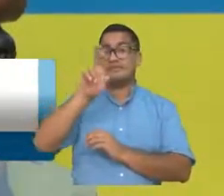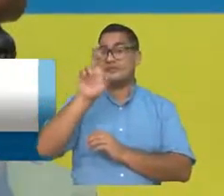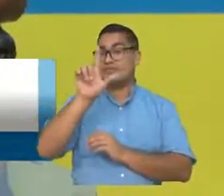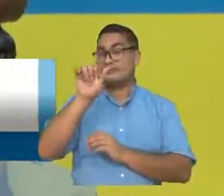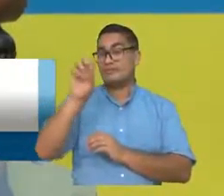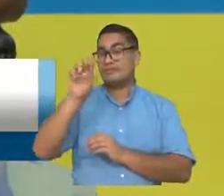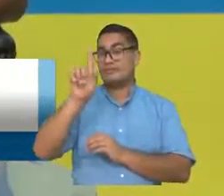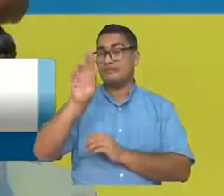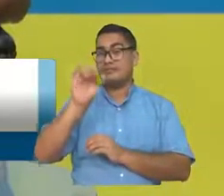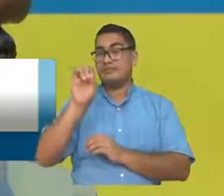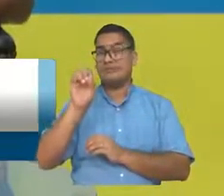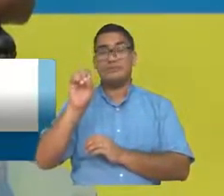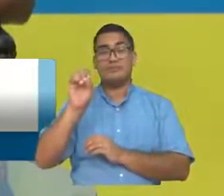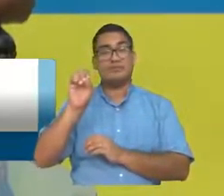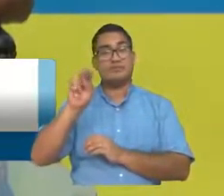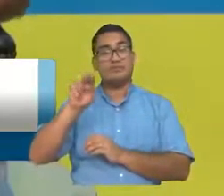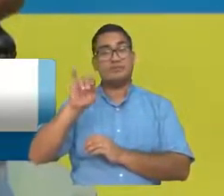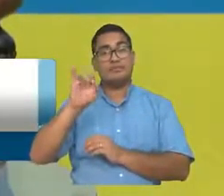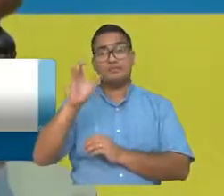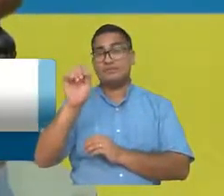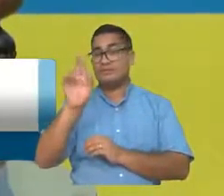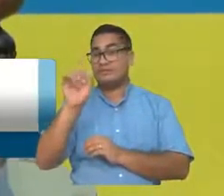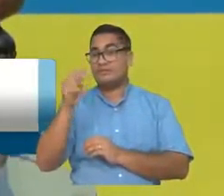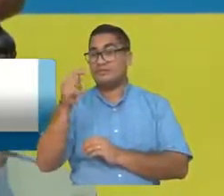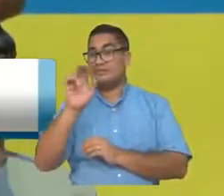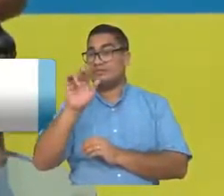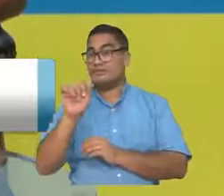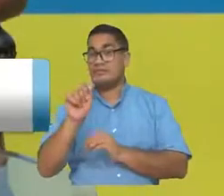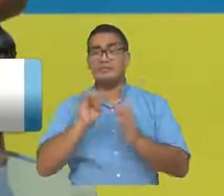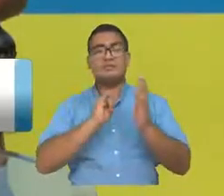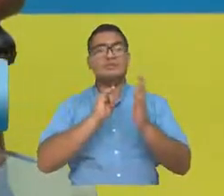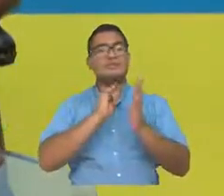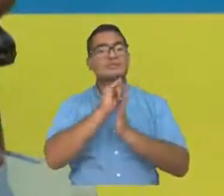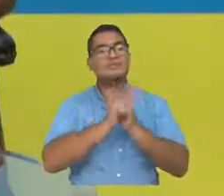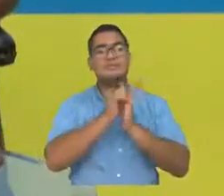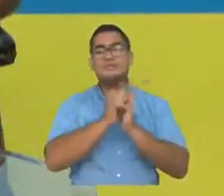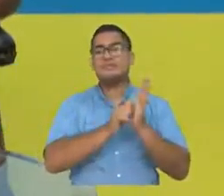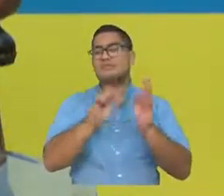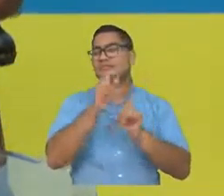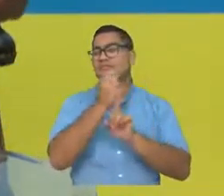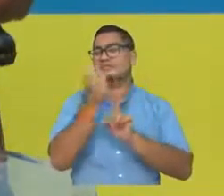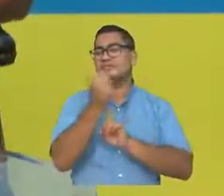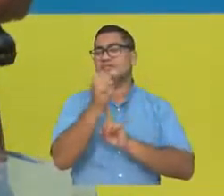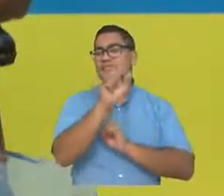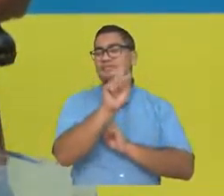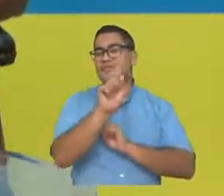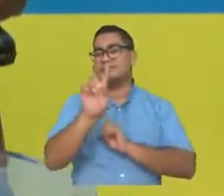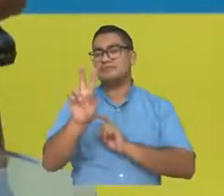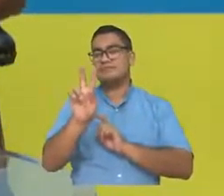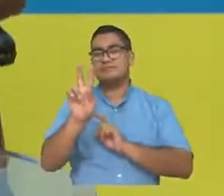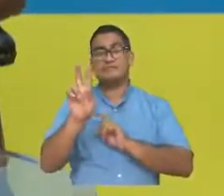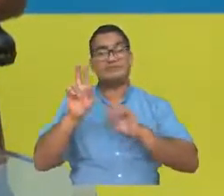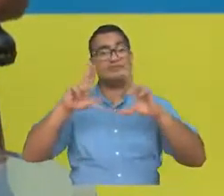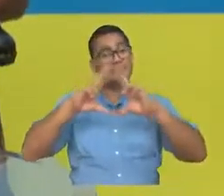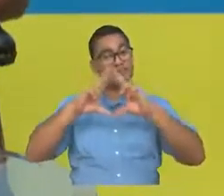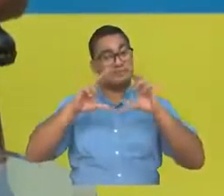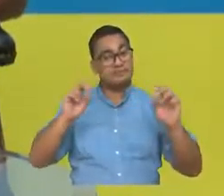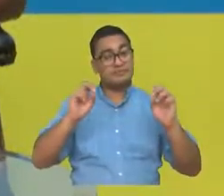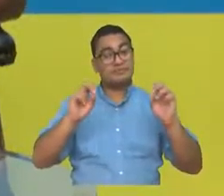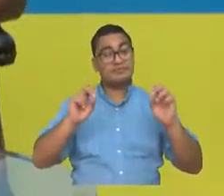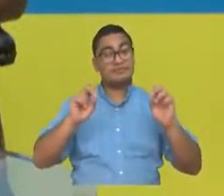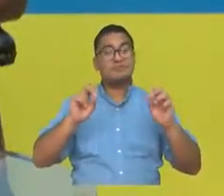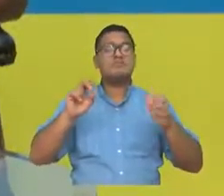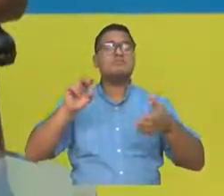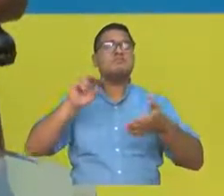del canal de la Asamblea Nacional. Gracias a todas las personas que nos ven a través de Facebook. En Facebook aparecemos como Canal